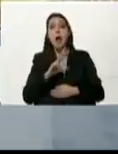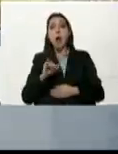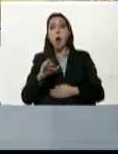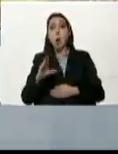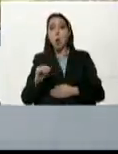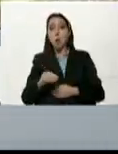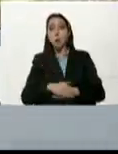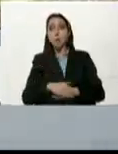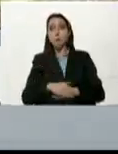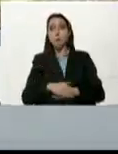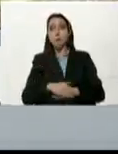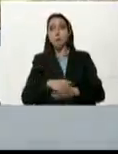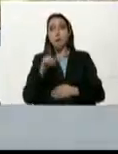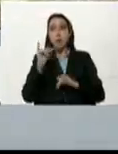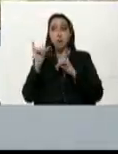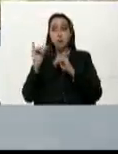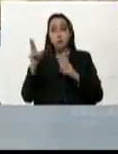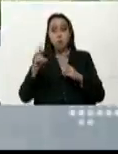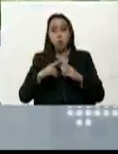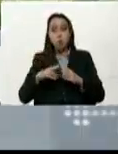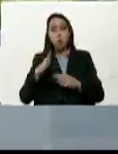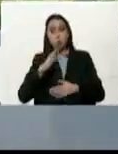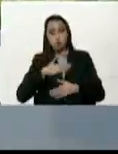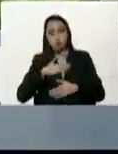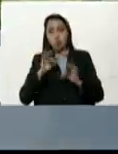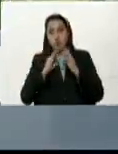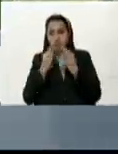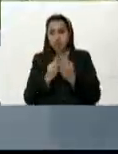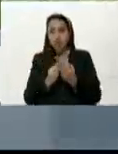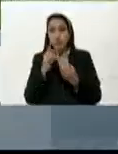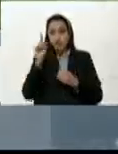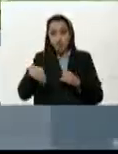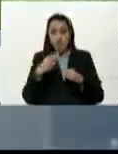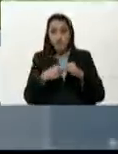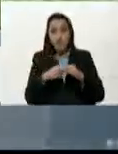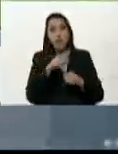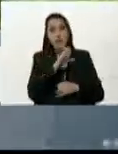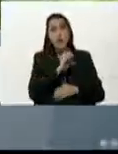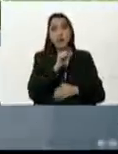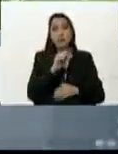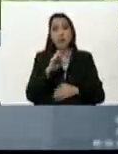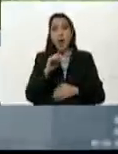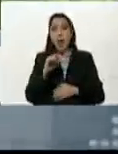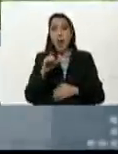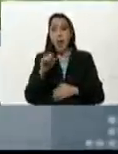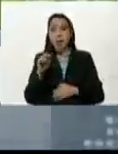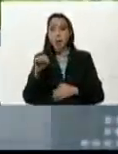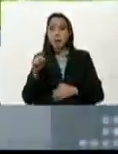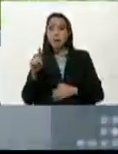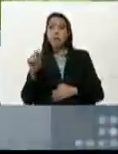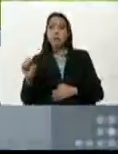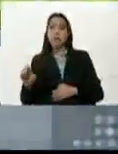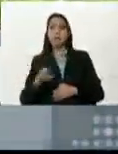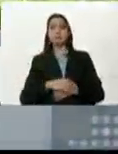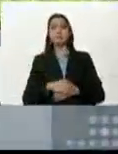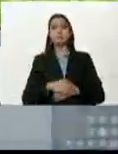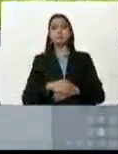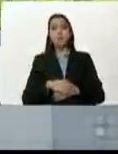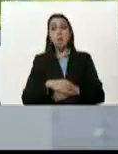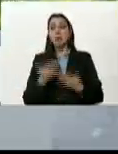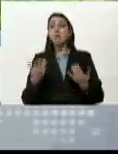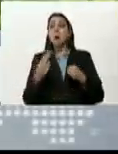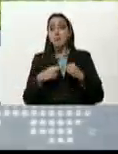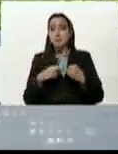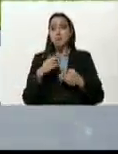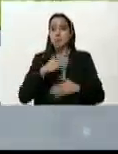los escalantes de la grita yo soy familia de los escalantes hoy esteban carlos los apellidos